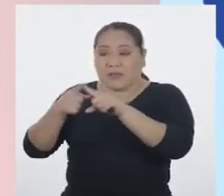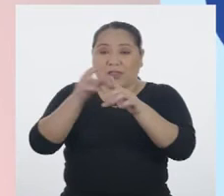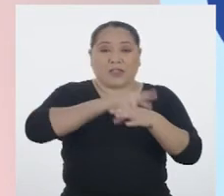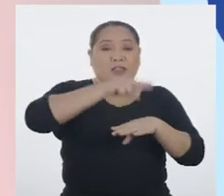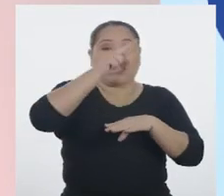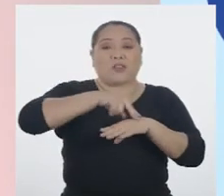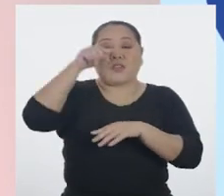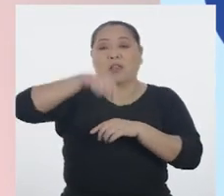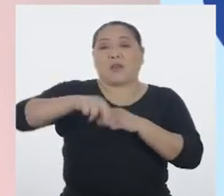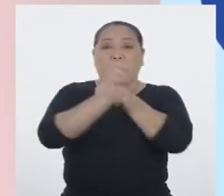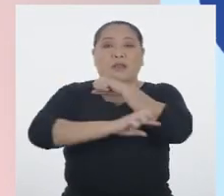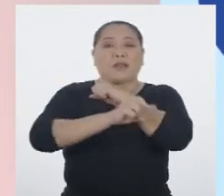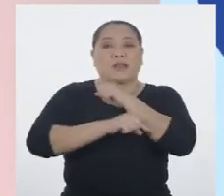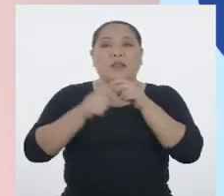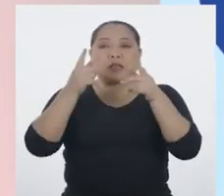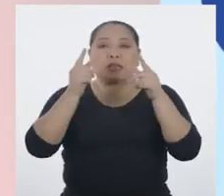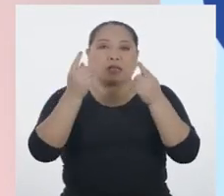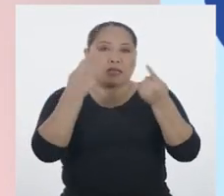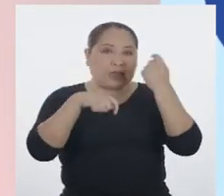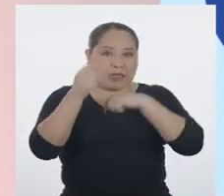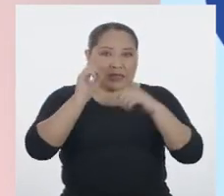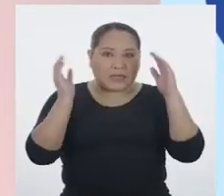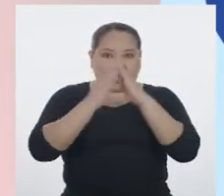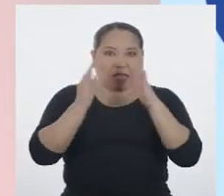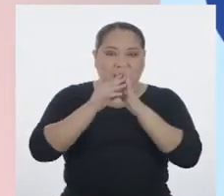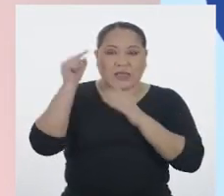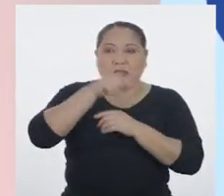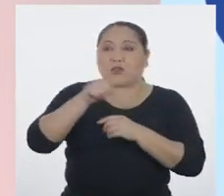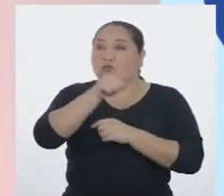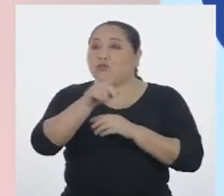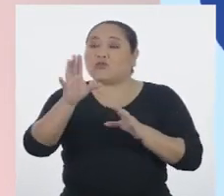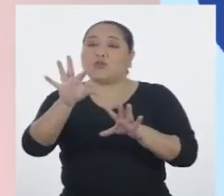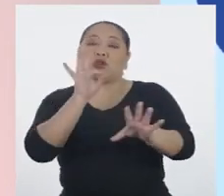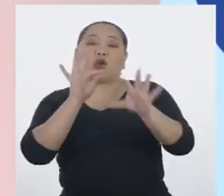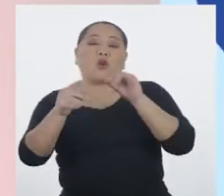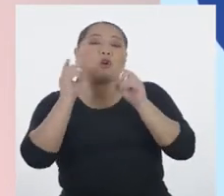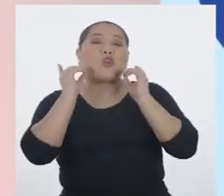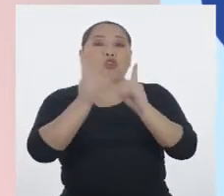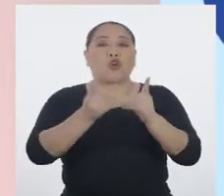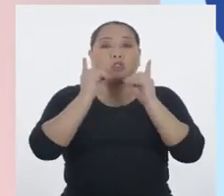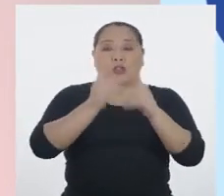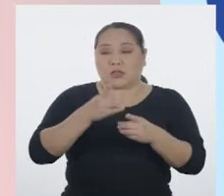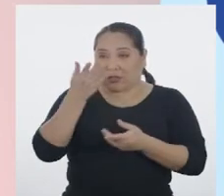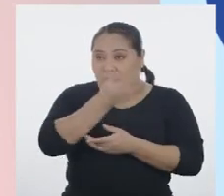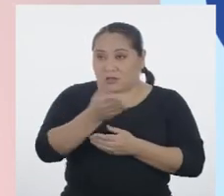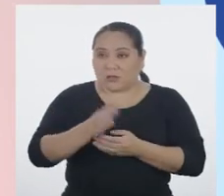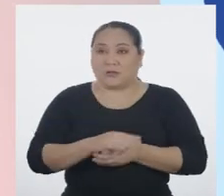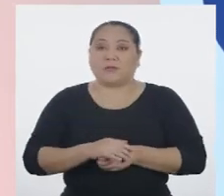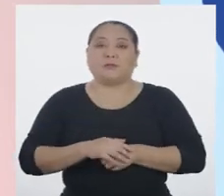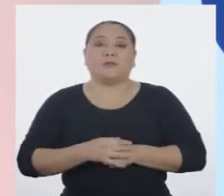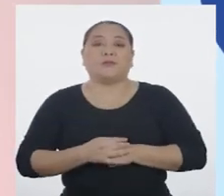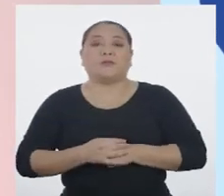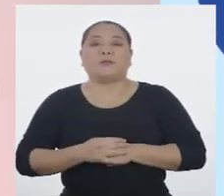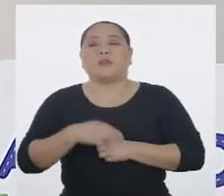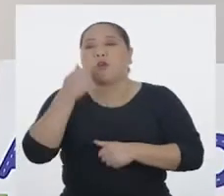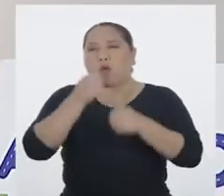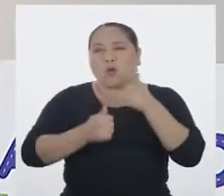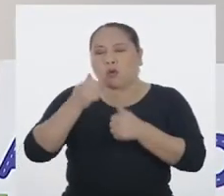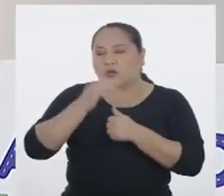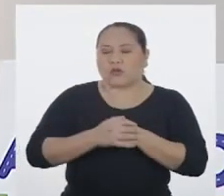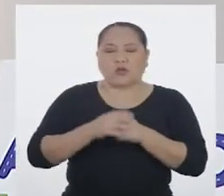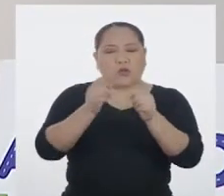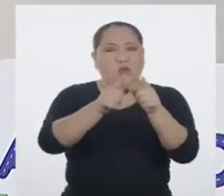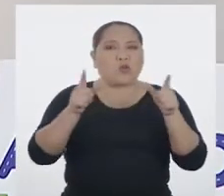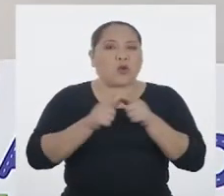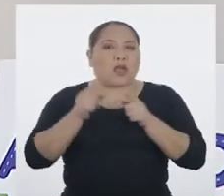distintas regiones del país. Hacemos tiendas itinerantes en donde las personas pueden escoger las donaciones que más les gusten y sean de su talla. ¿Qué